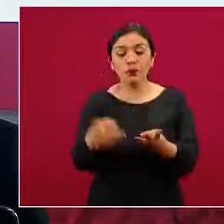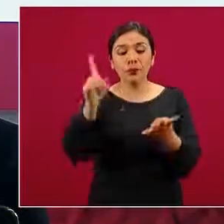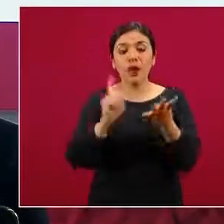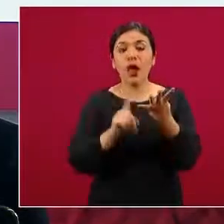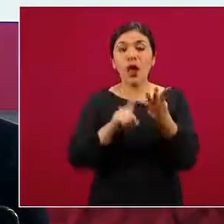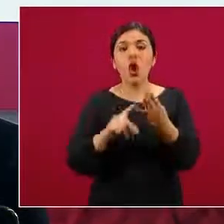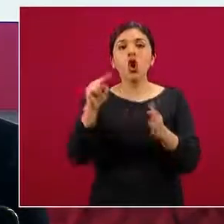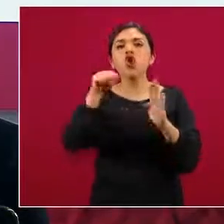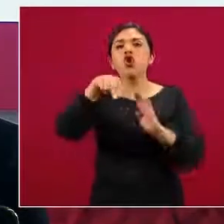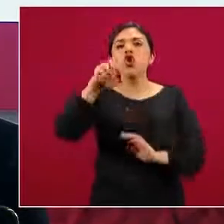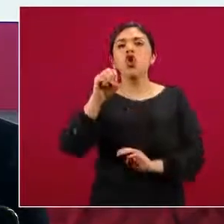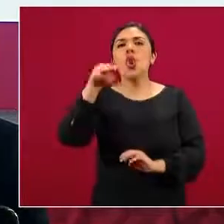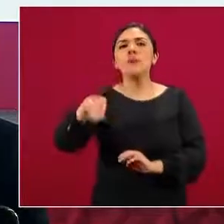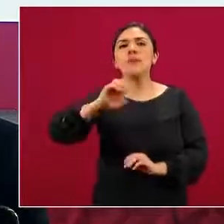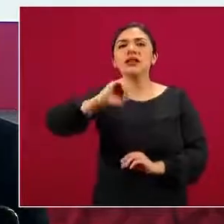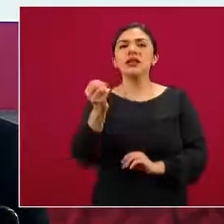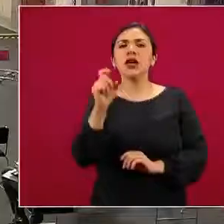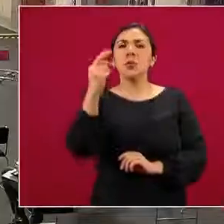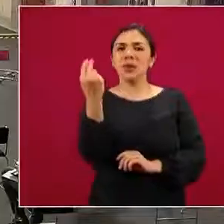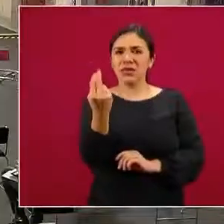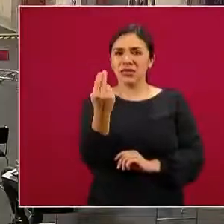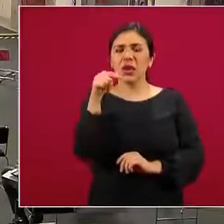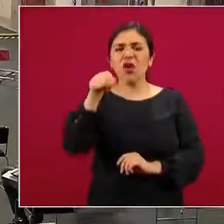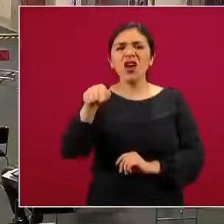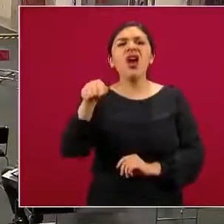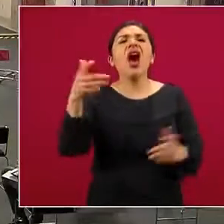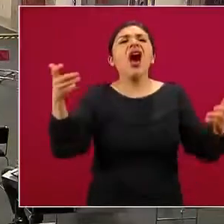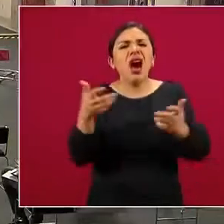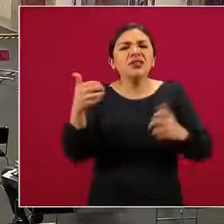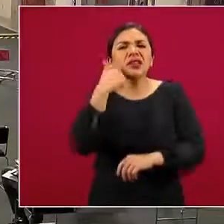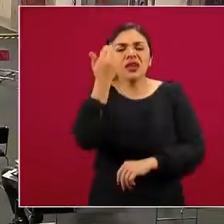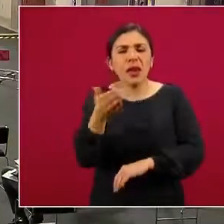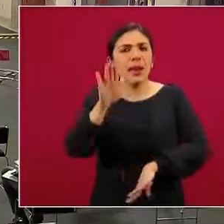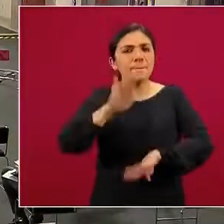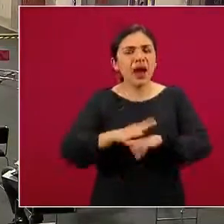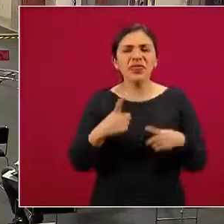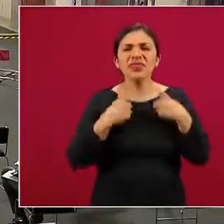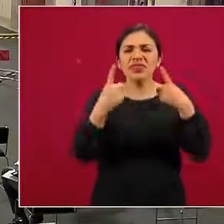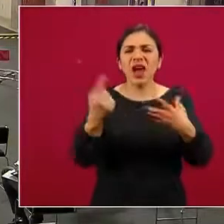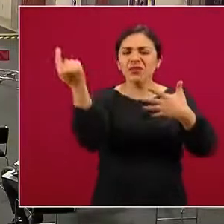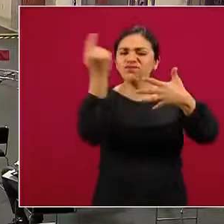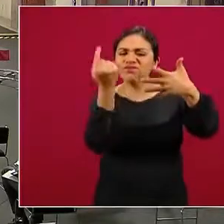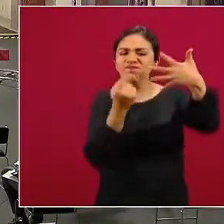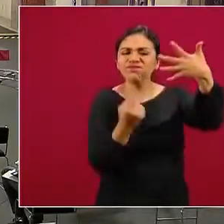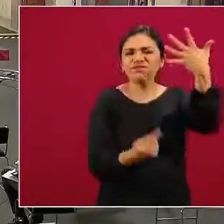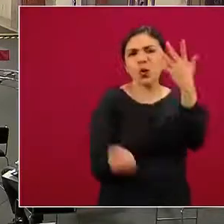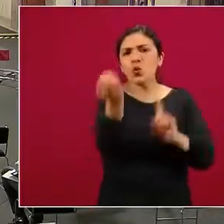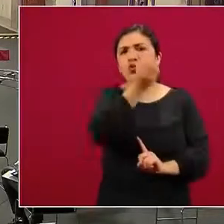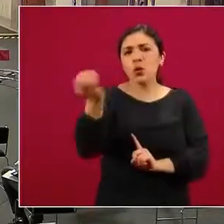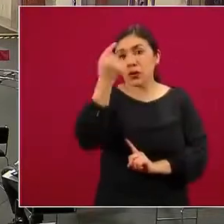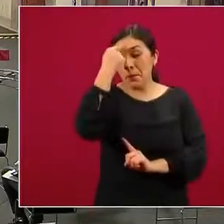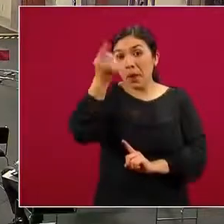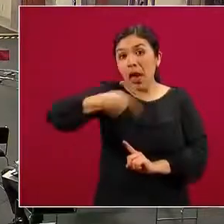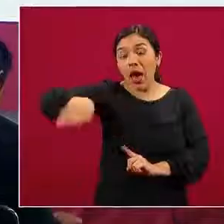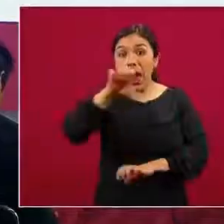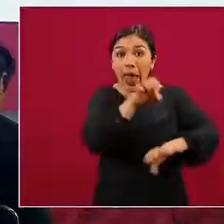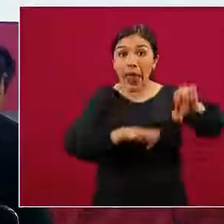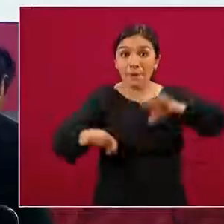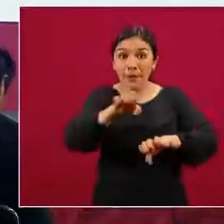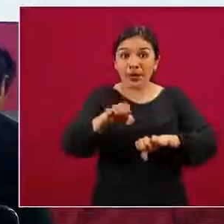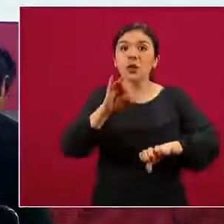norma mexicana 025, que lo que hace es dar una serie de lineamientos para que las empresas